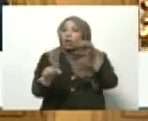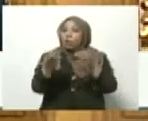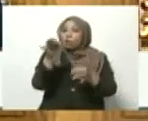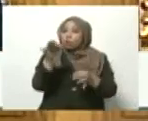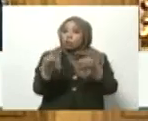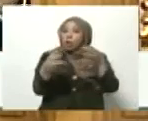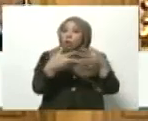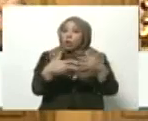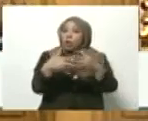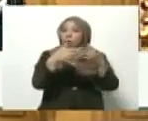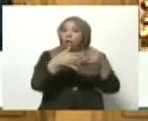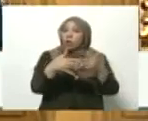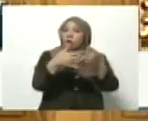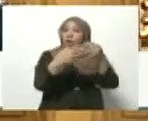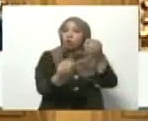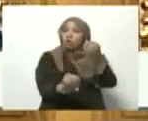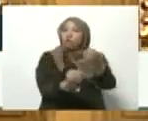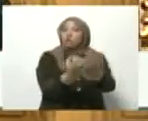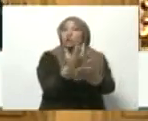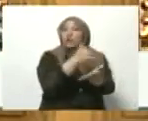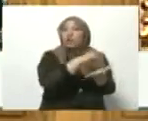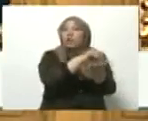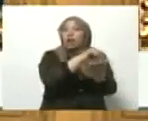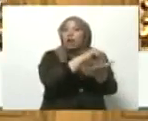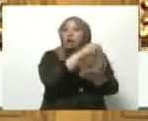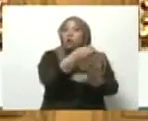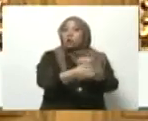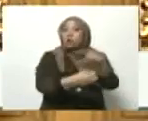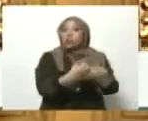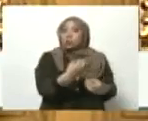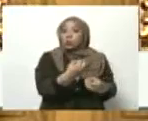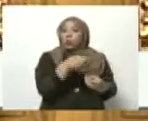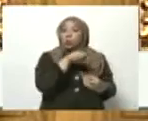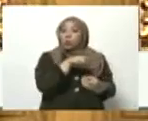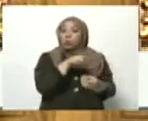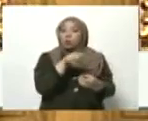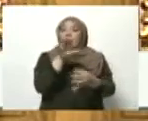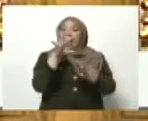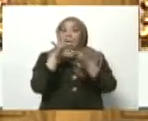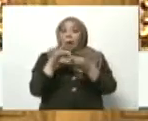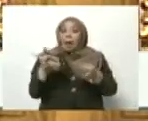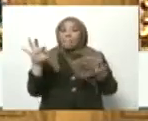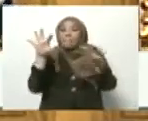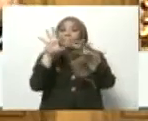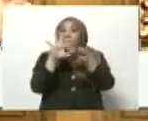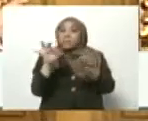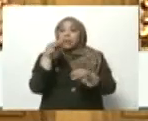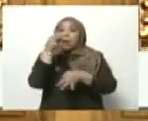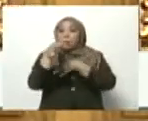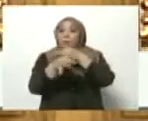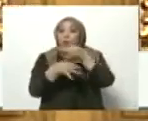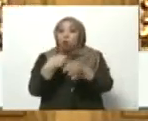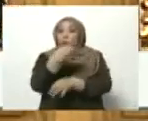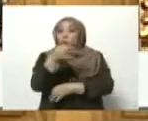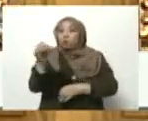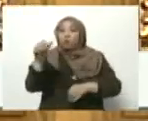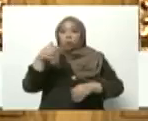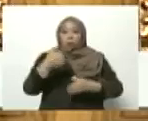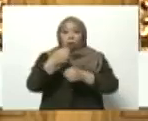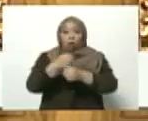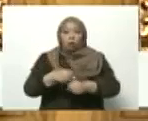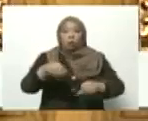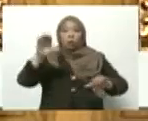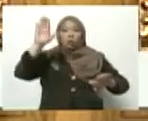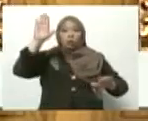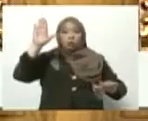de Jordan Goodreau contra el señor JJ Rendón, donde echa el cuento exacto, bajo juramento,